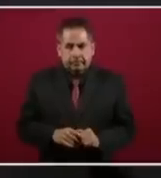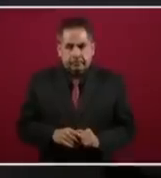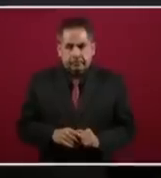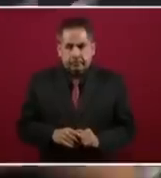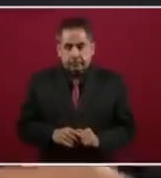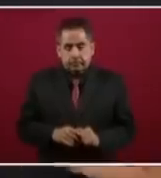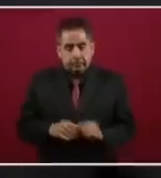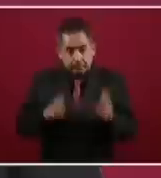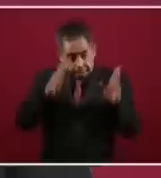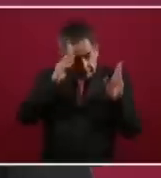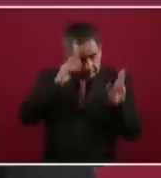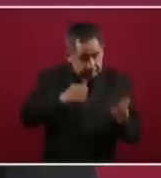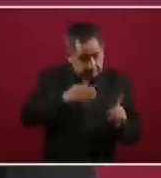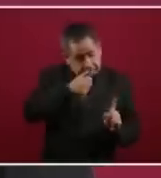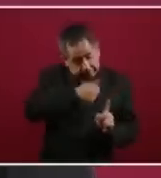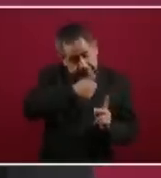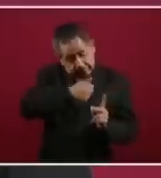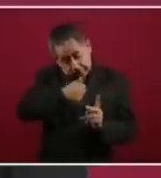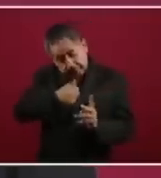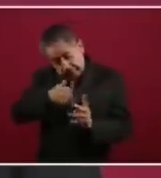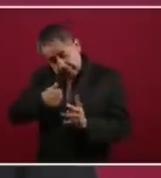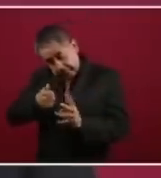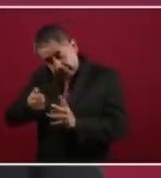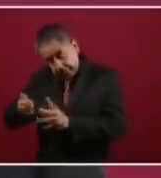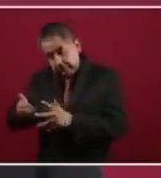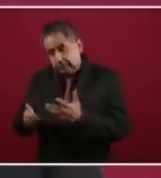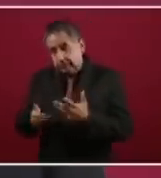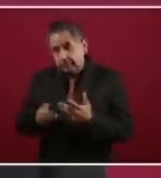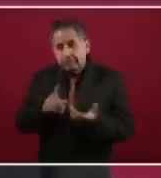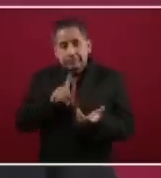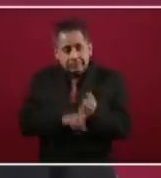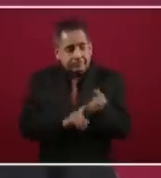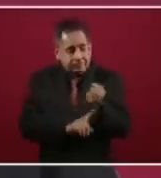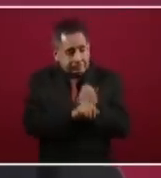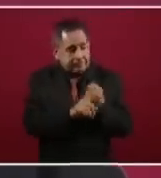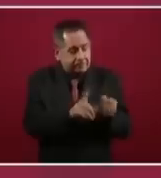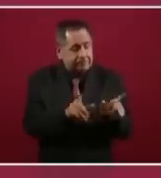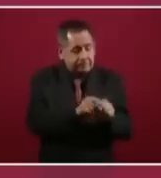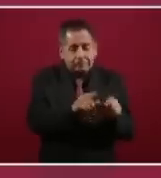nos ocupamos de los pleitos internos